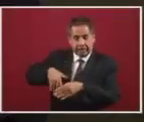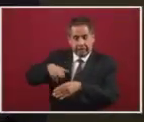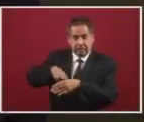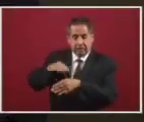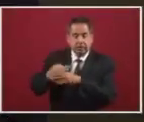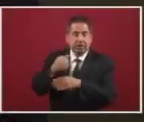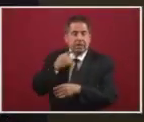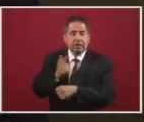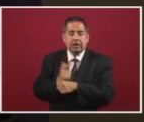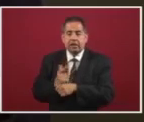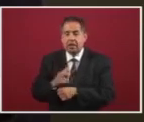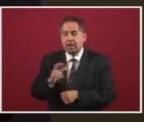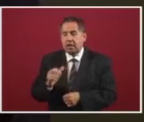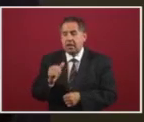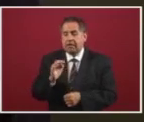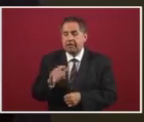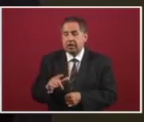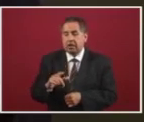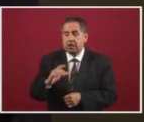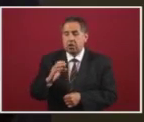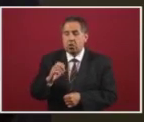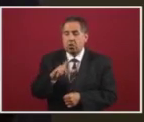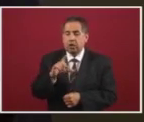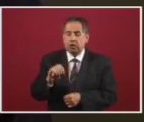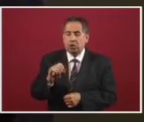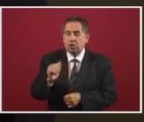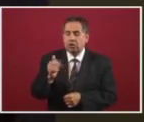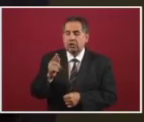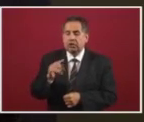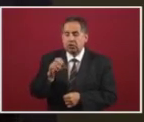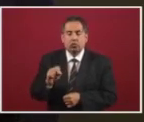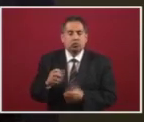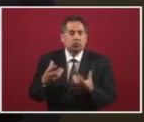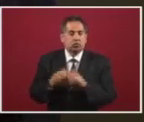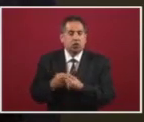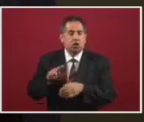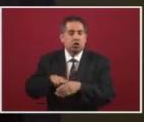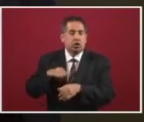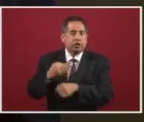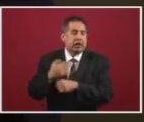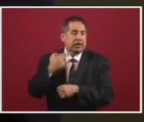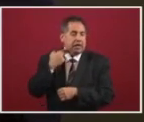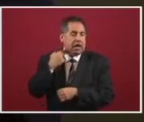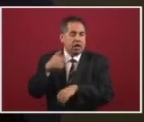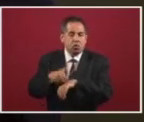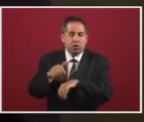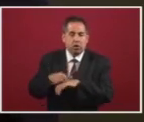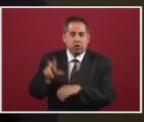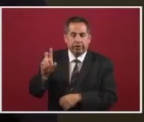es el licenciado Rafael Cuello Santos, de la notaría número 30.